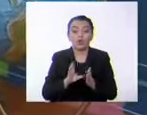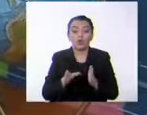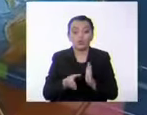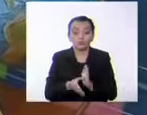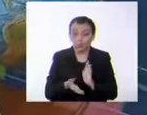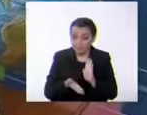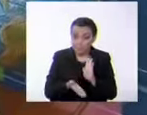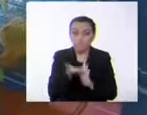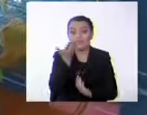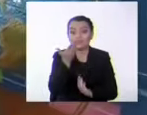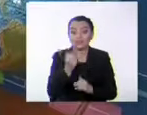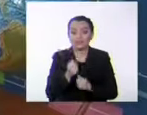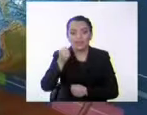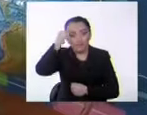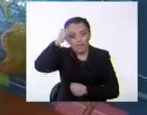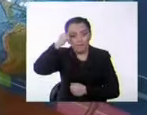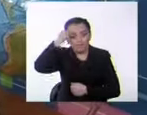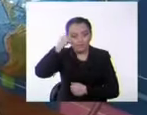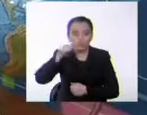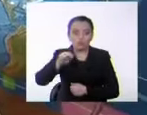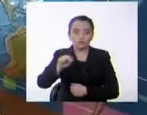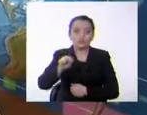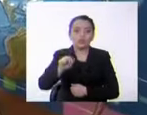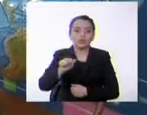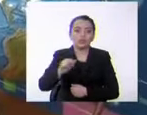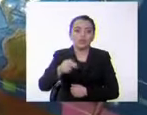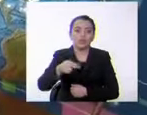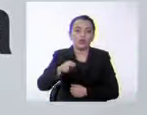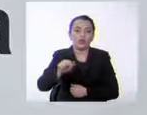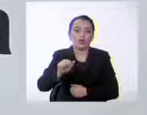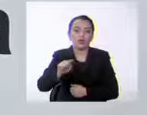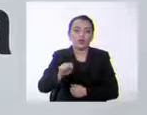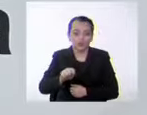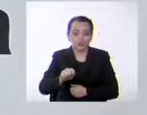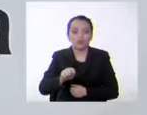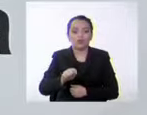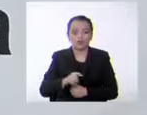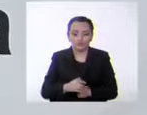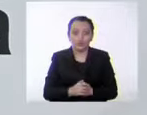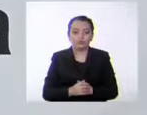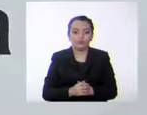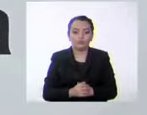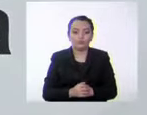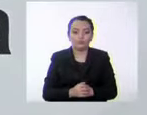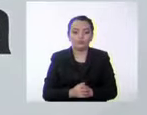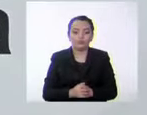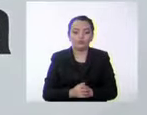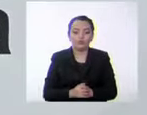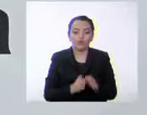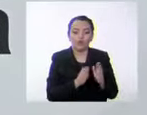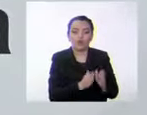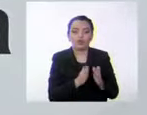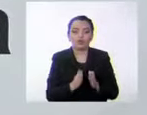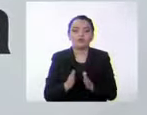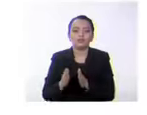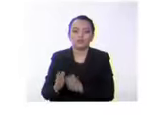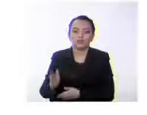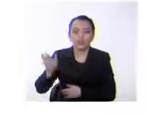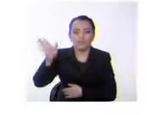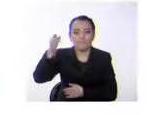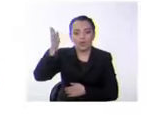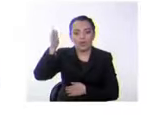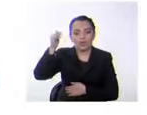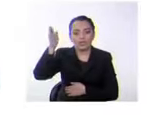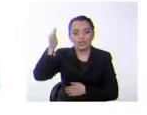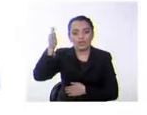entonces aprendimos de ellos el náhuatl, ¿verdad? Y por acá también tenemos la organización política, ¿verdad?,